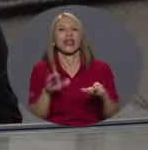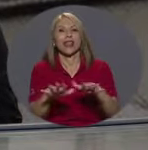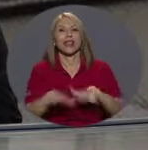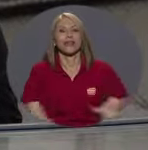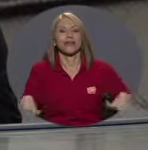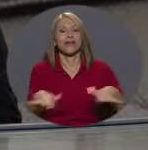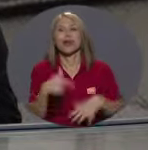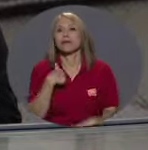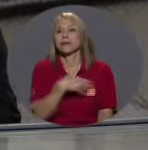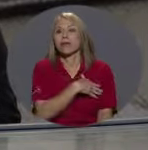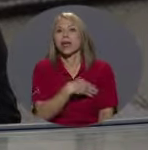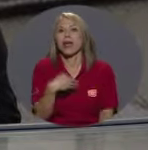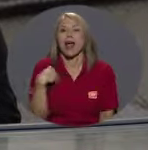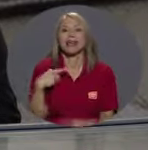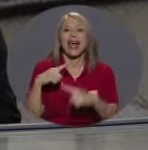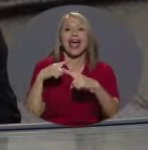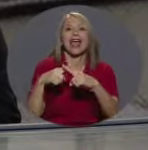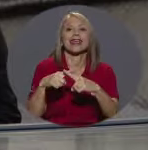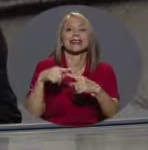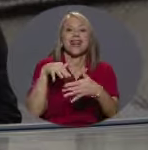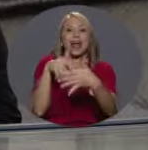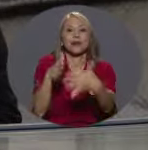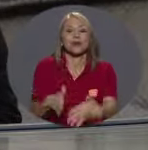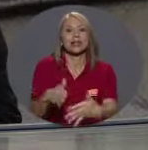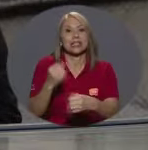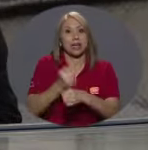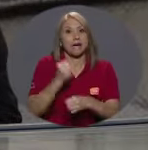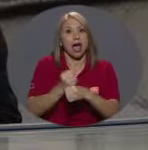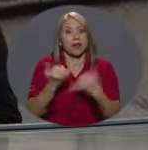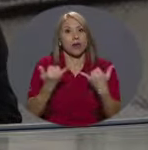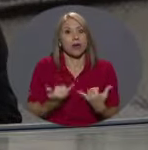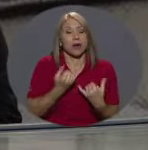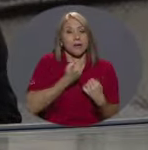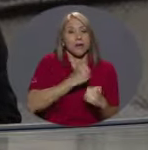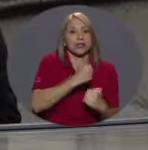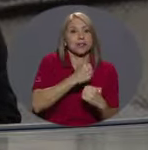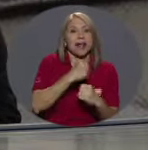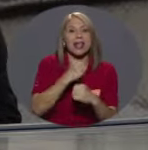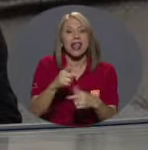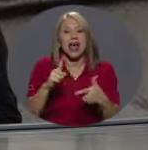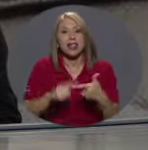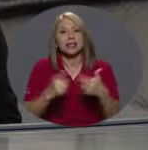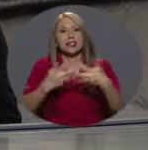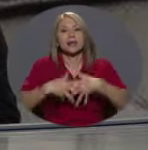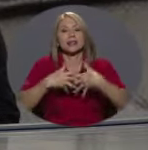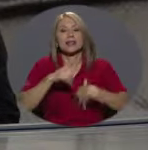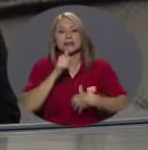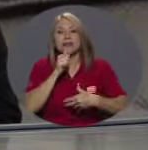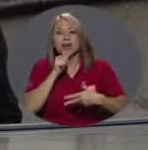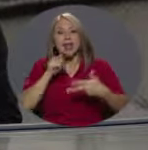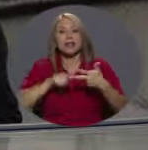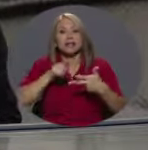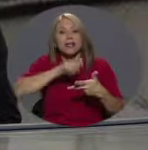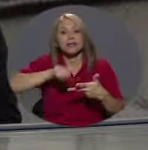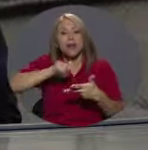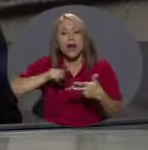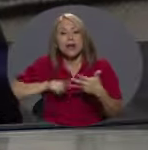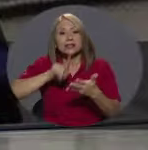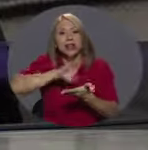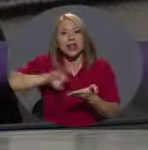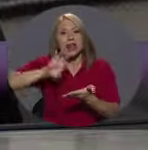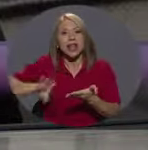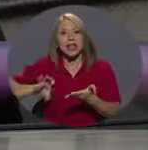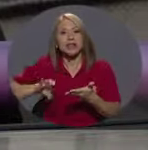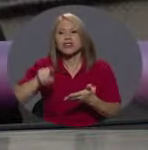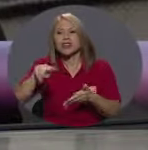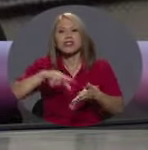experiencia de tener exalumnas trabajando en municipalidades, empresas privadas, escuelas, colegios.